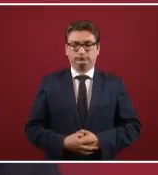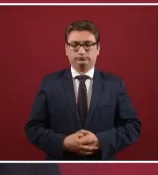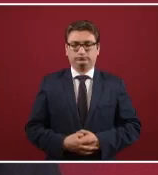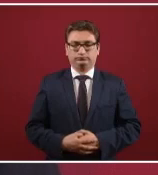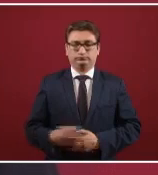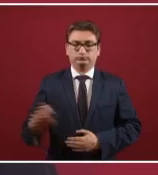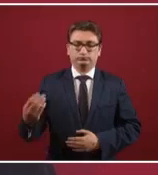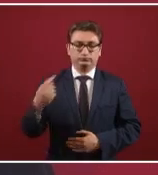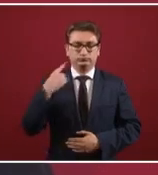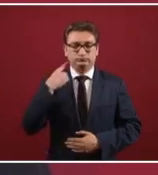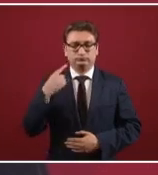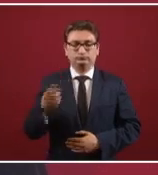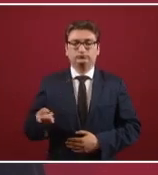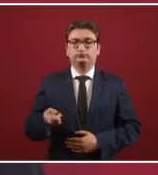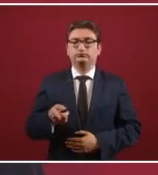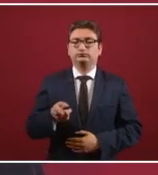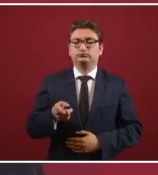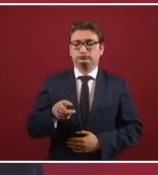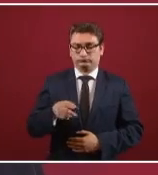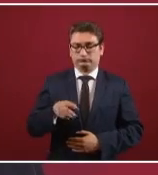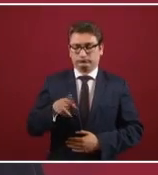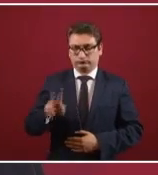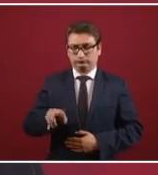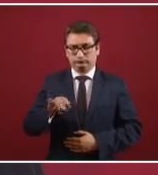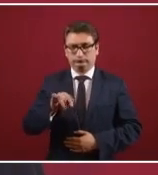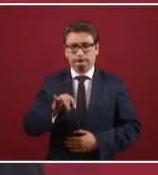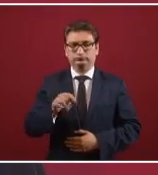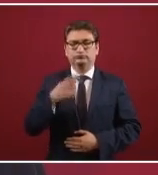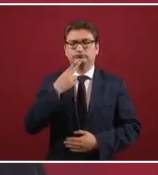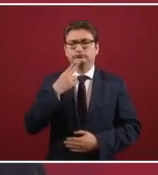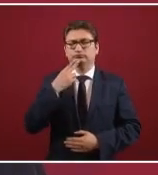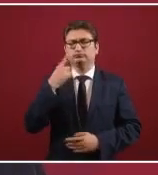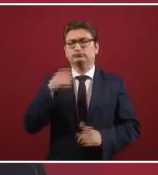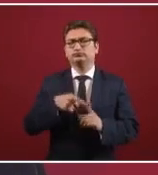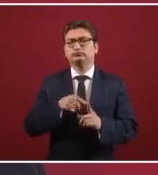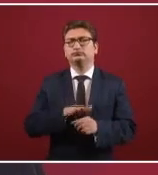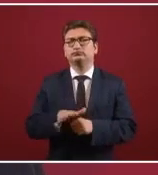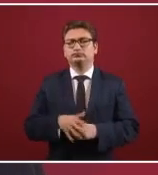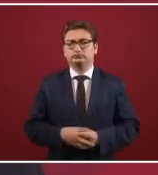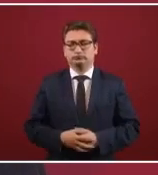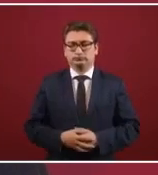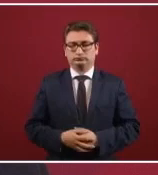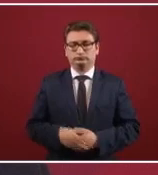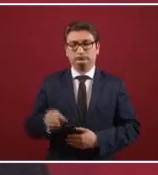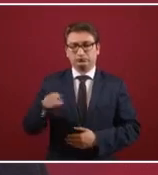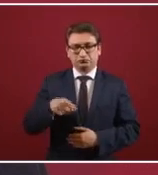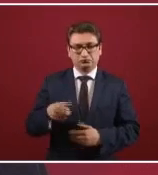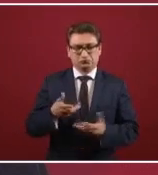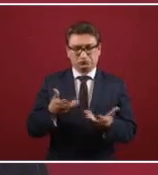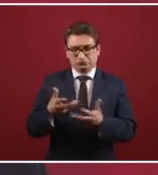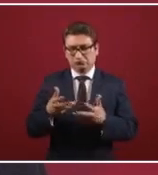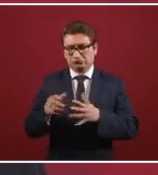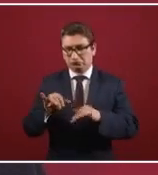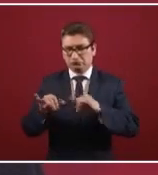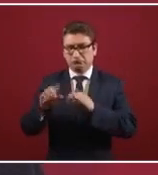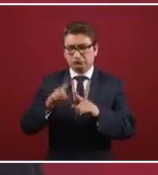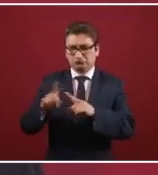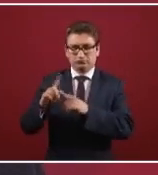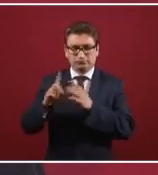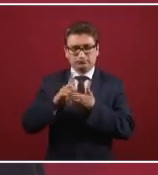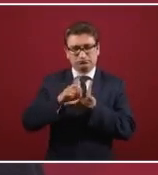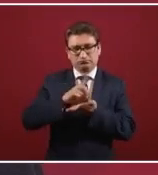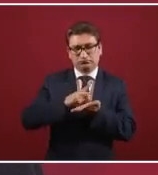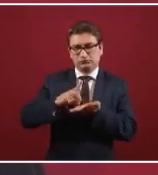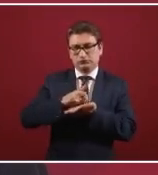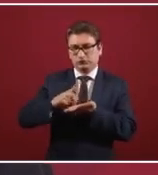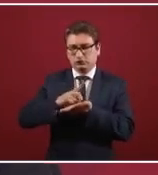d que se usan para elaborar estas drogas